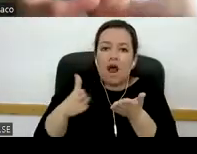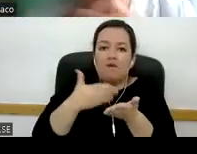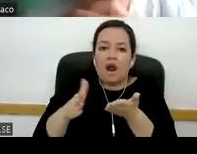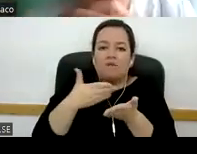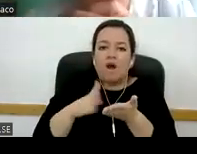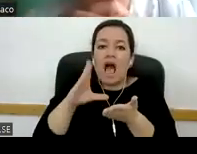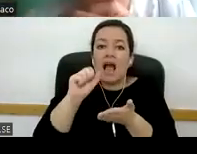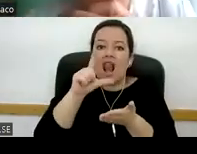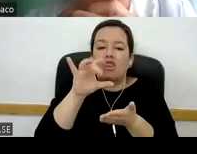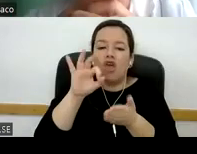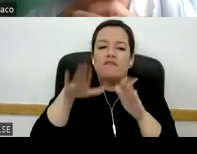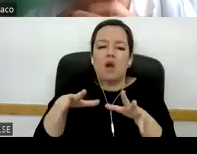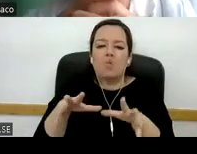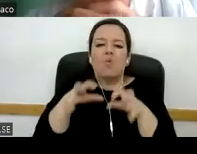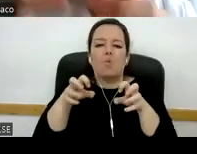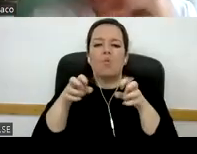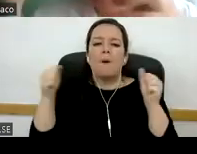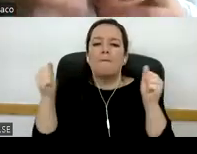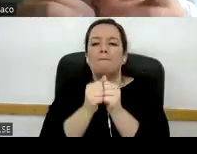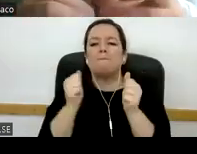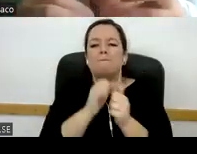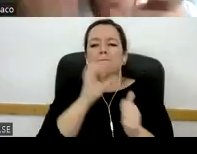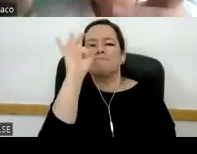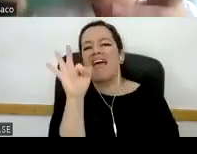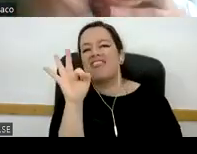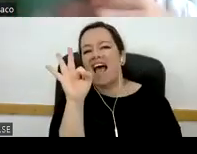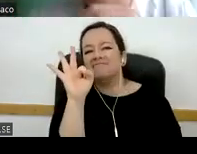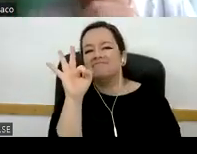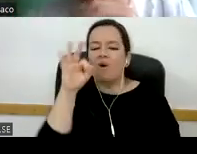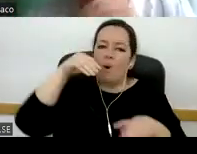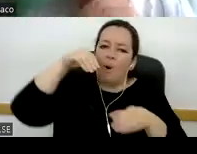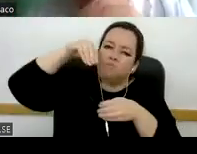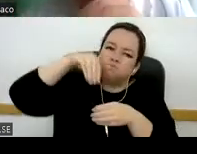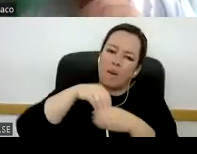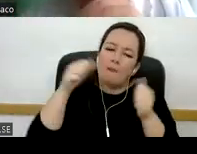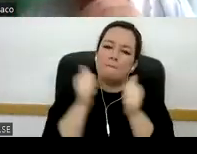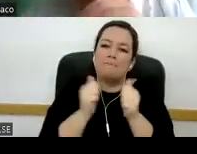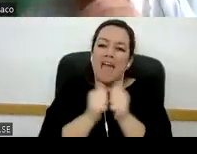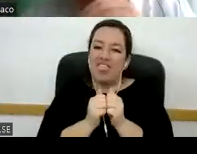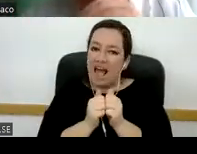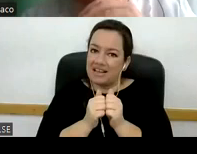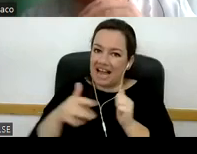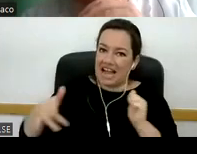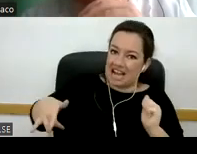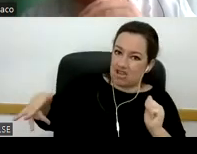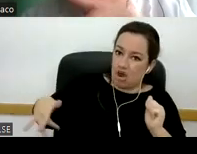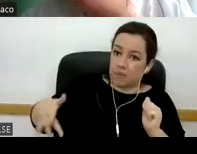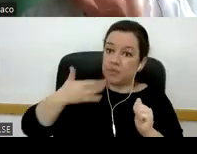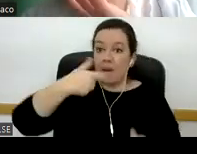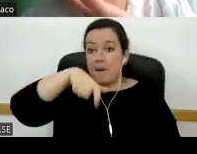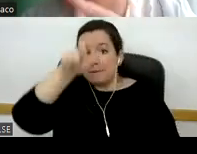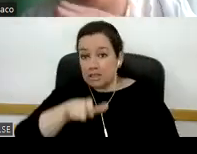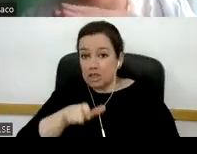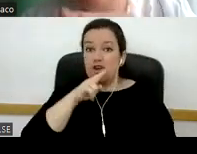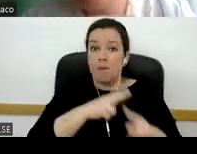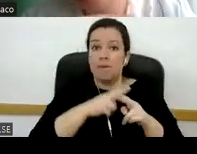sea, se queda apelotonado en la vía y forma una piedra. Nosotros cuando una persona tiene una